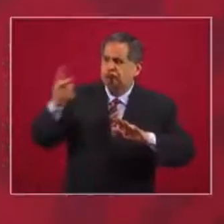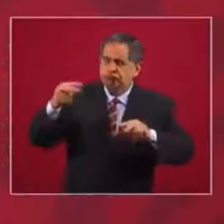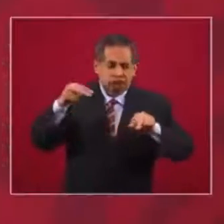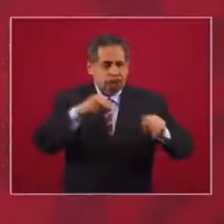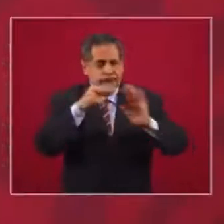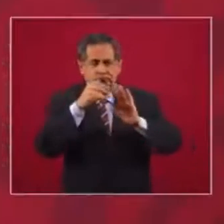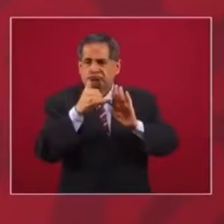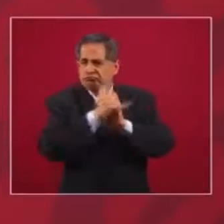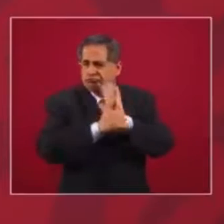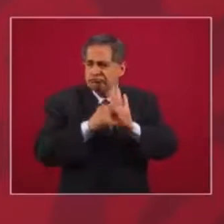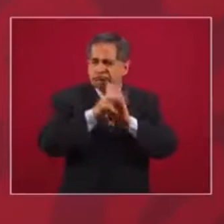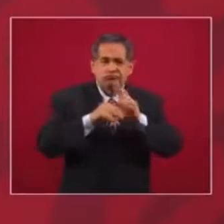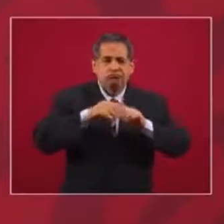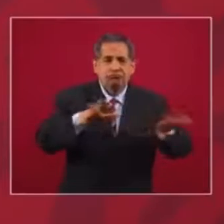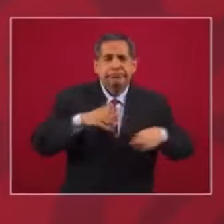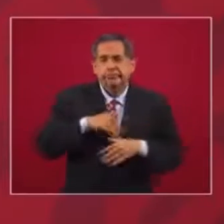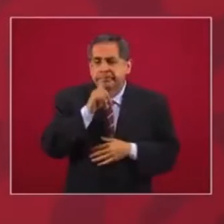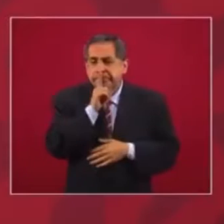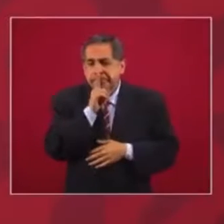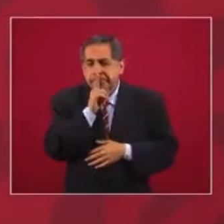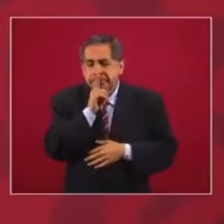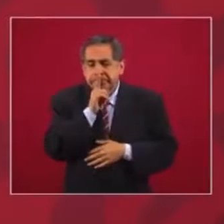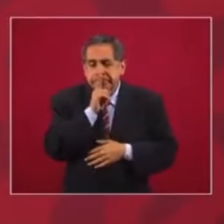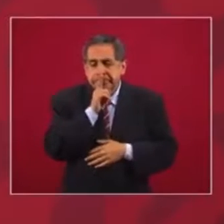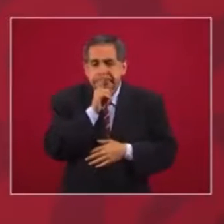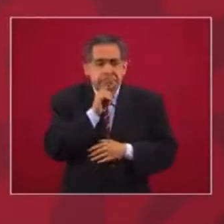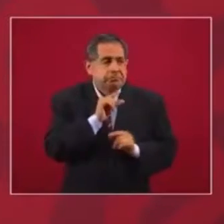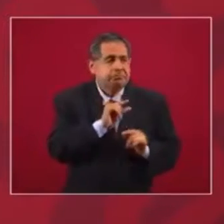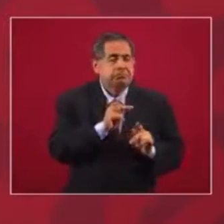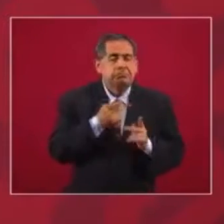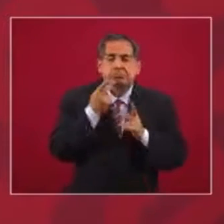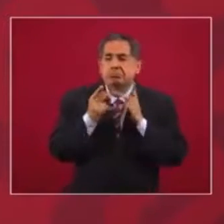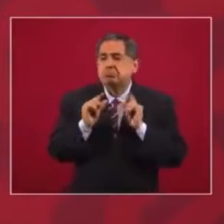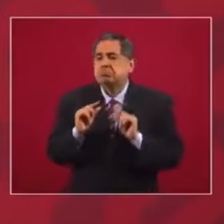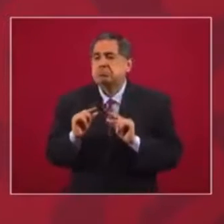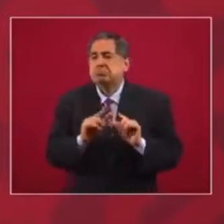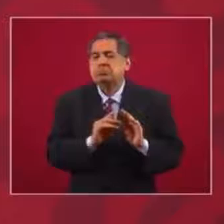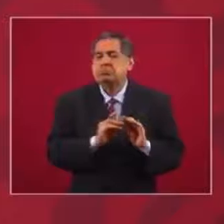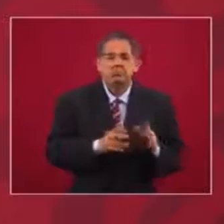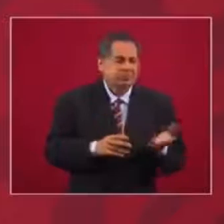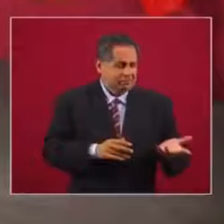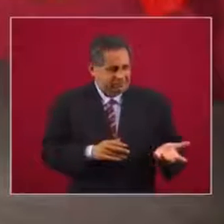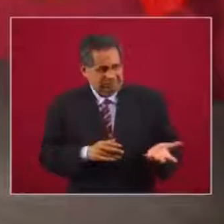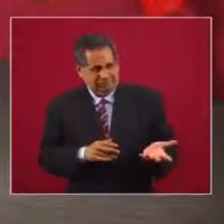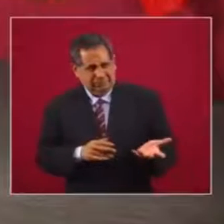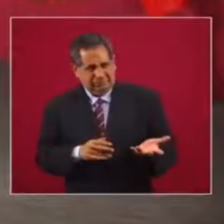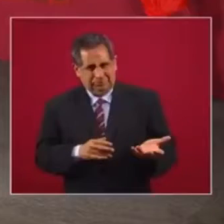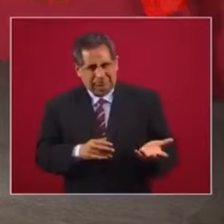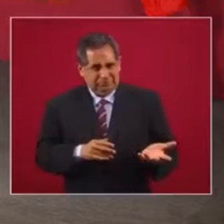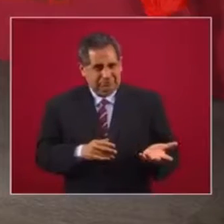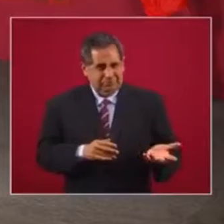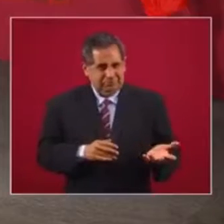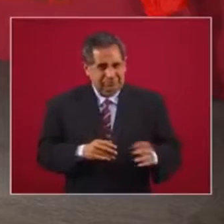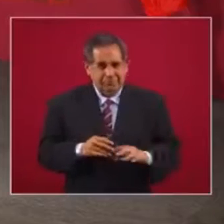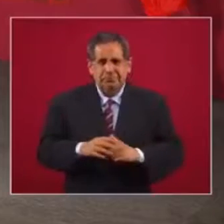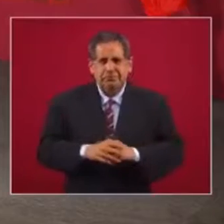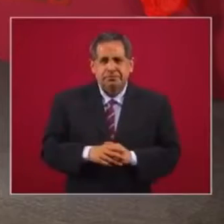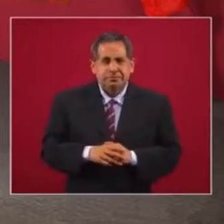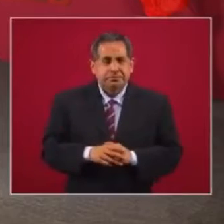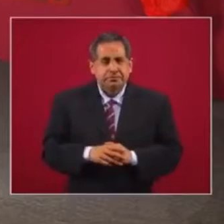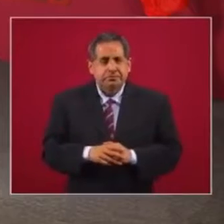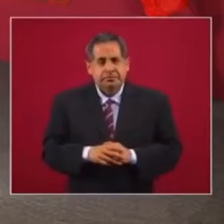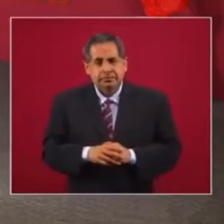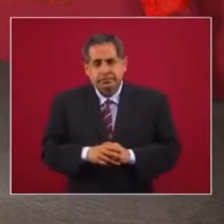no se habla del tema, por eso, como a veces la gente no